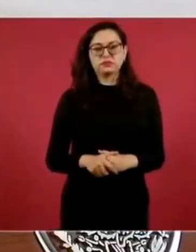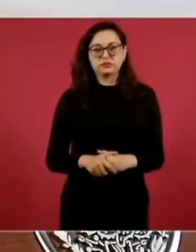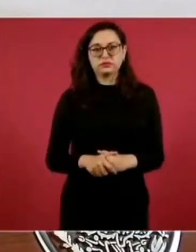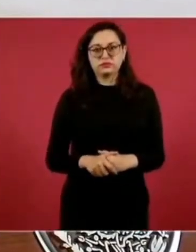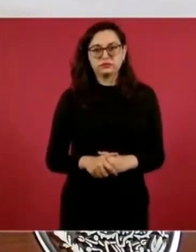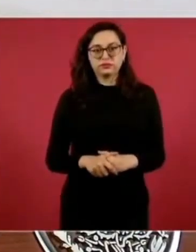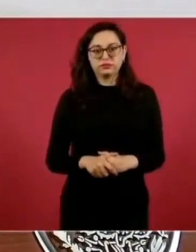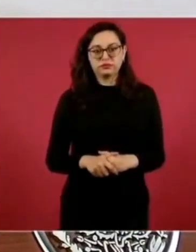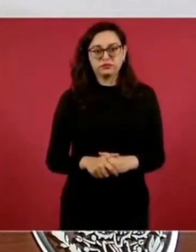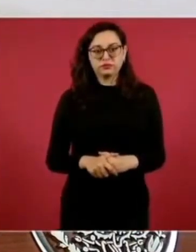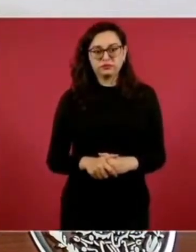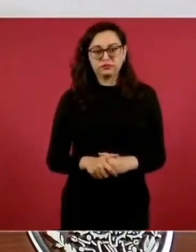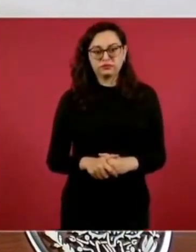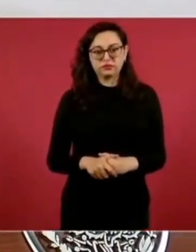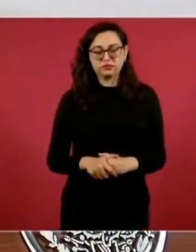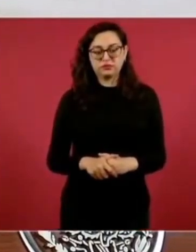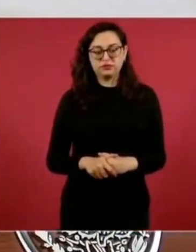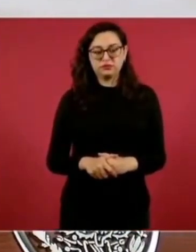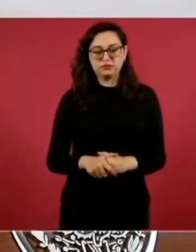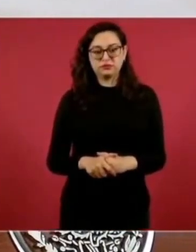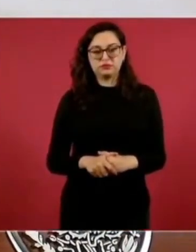El 19